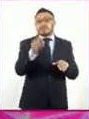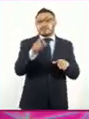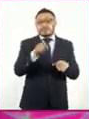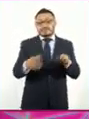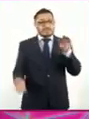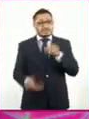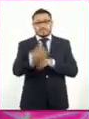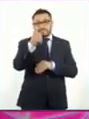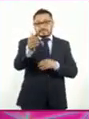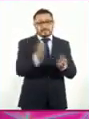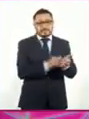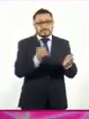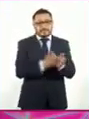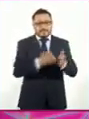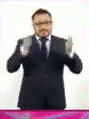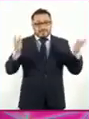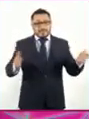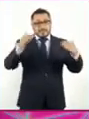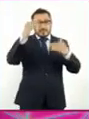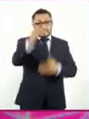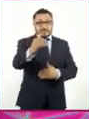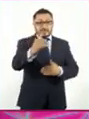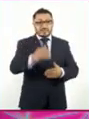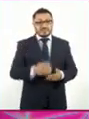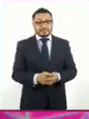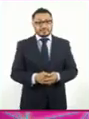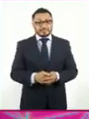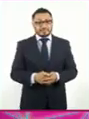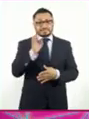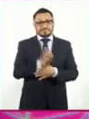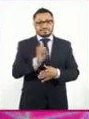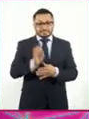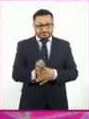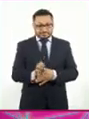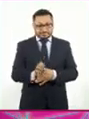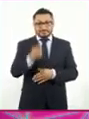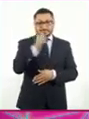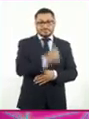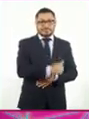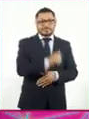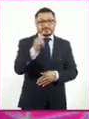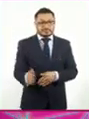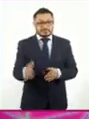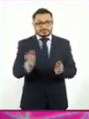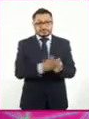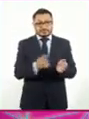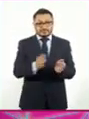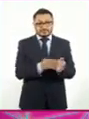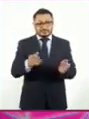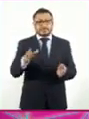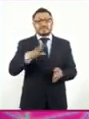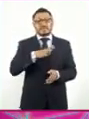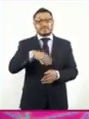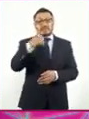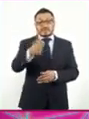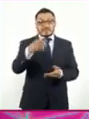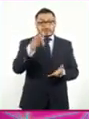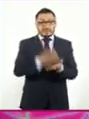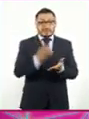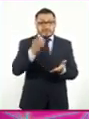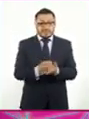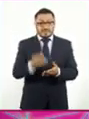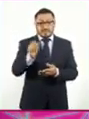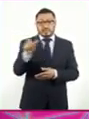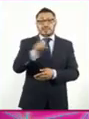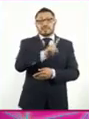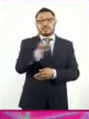pliegos de 6 hojas tamaño profesional. Entonces, cada uno de estos bloques contiene 6 cuadernos profesionales de